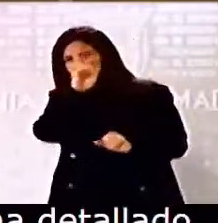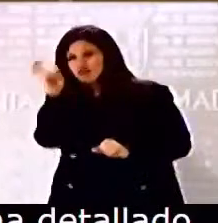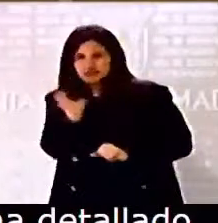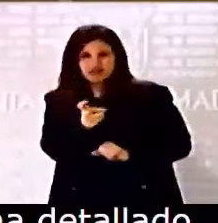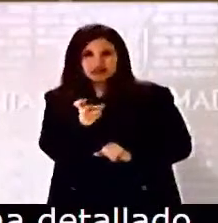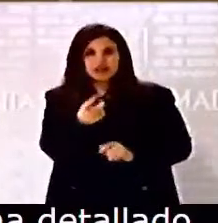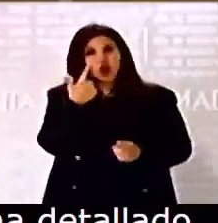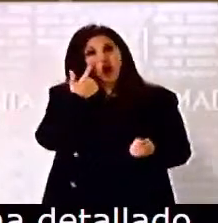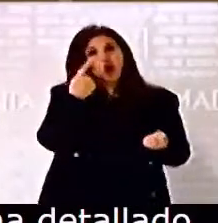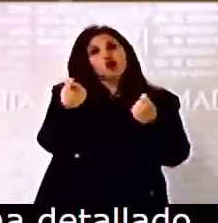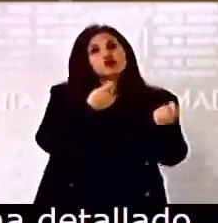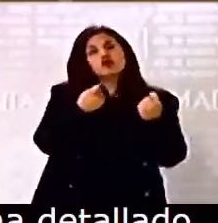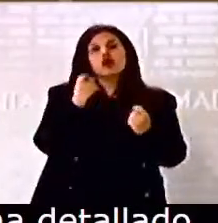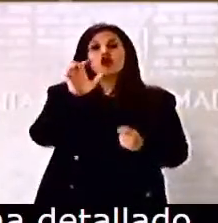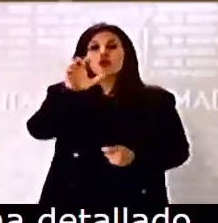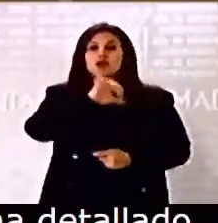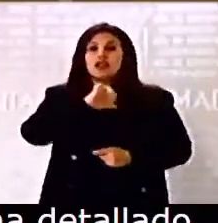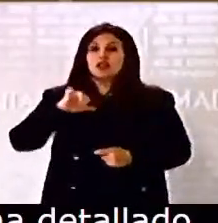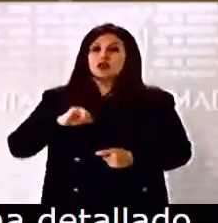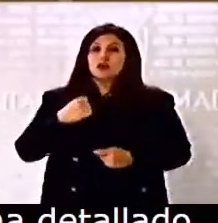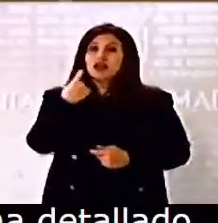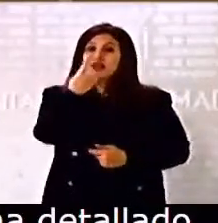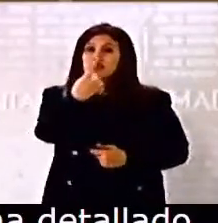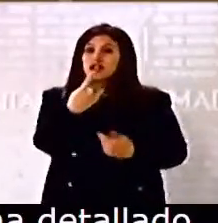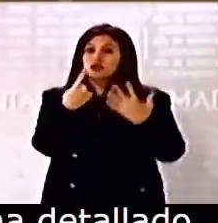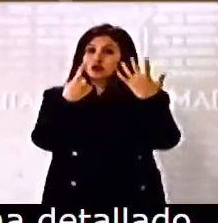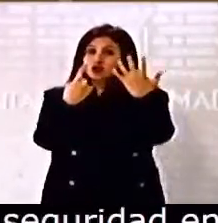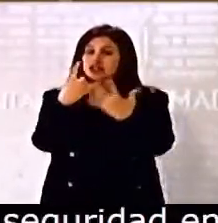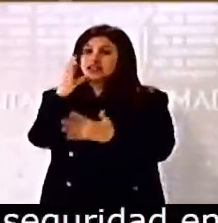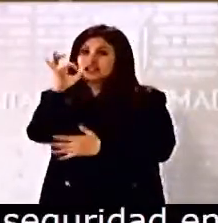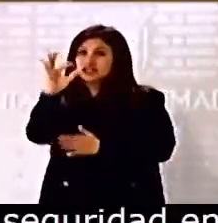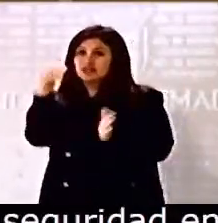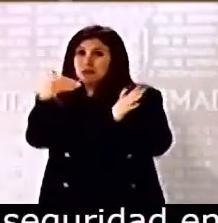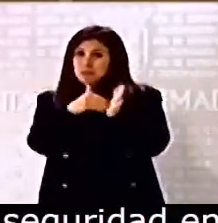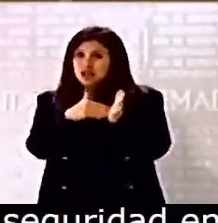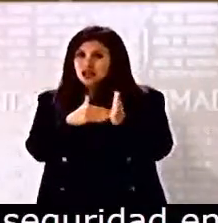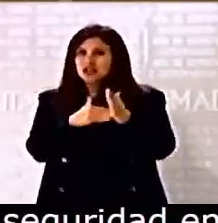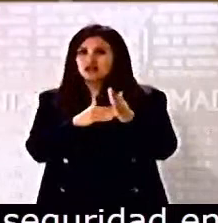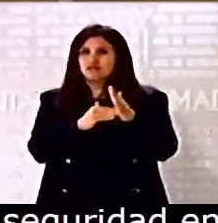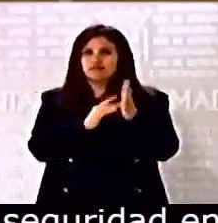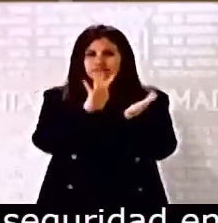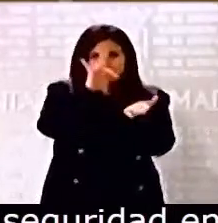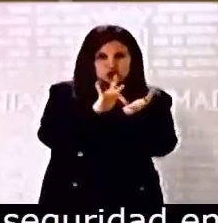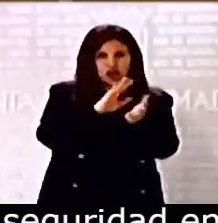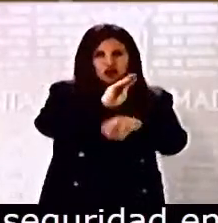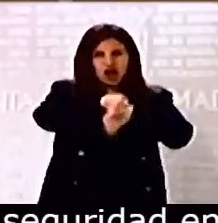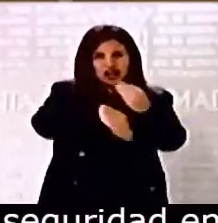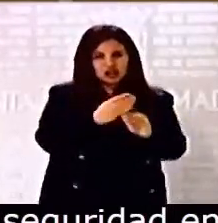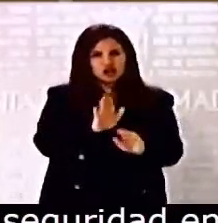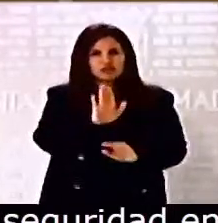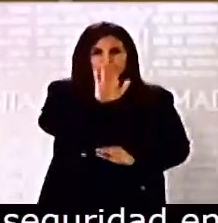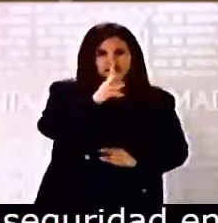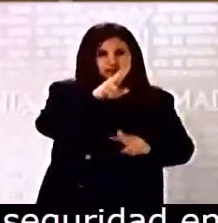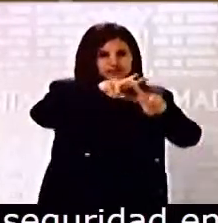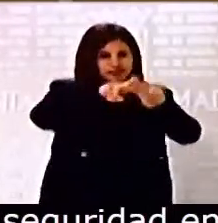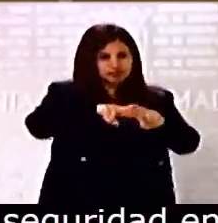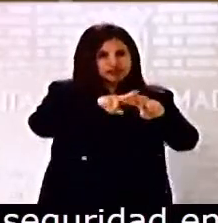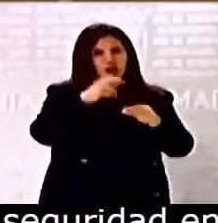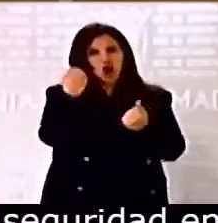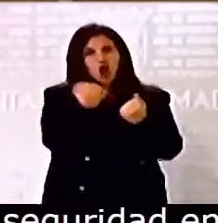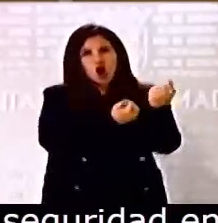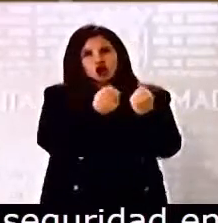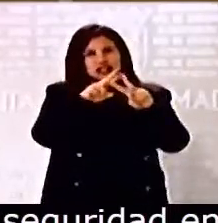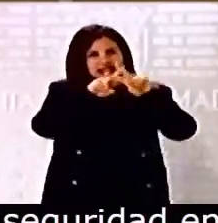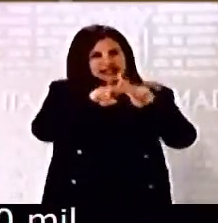comunidades autónomas de más de 160.000 intervenciones y de inspecciones de vehículos que se